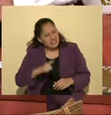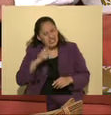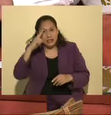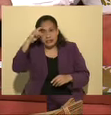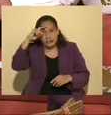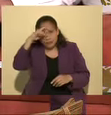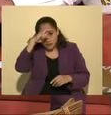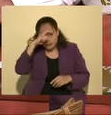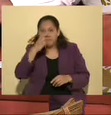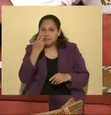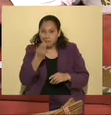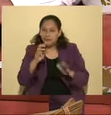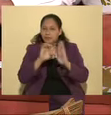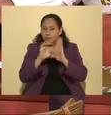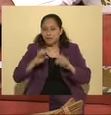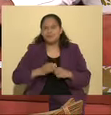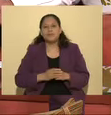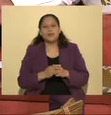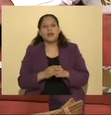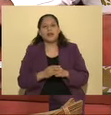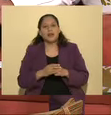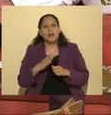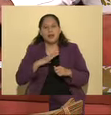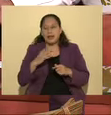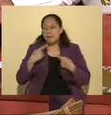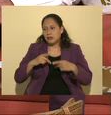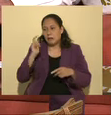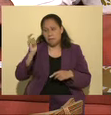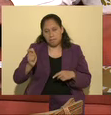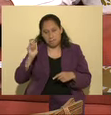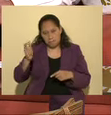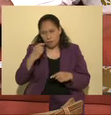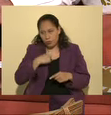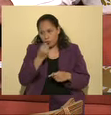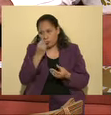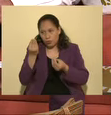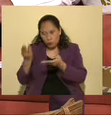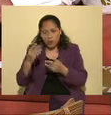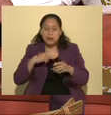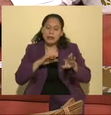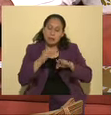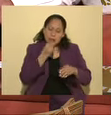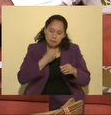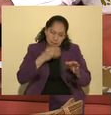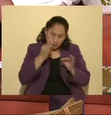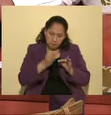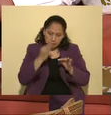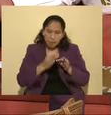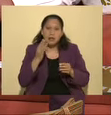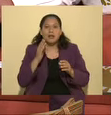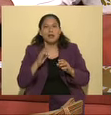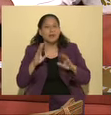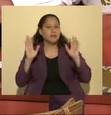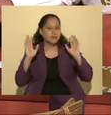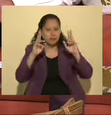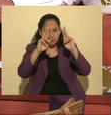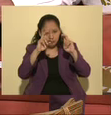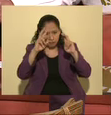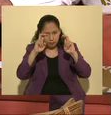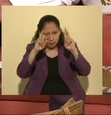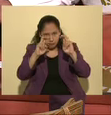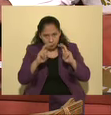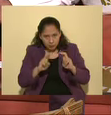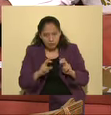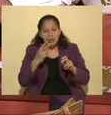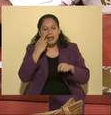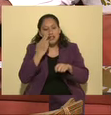Entonces, tenemos, por ejemplo, dependientes económicos y cumplir con un trabajo, bla, bla, bla. Y lo que tenga que ver con la